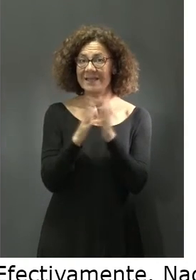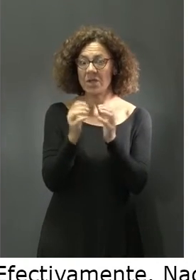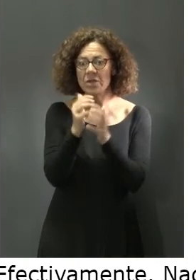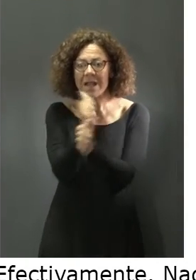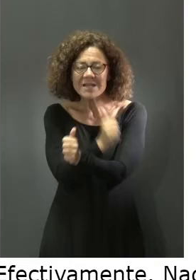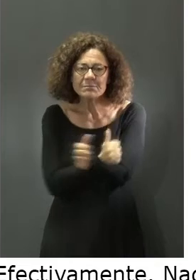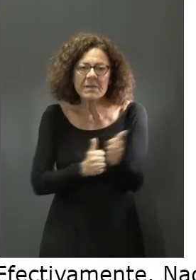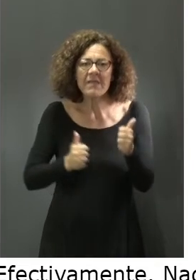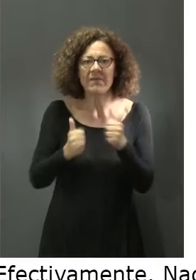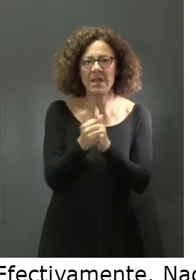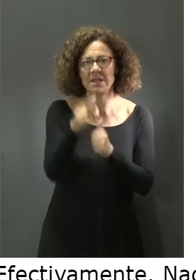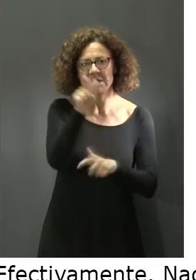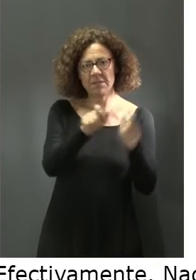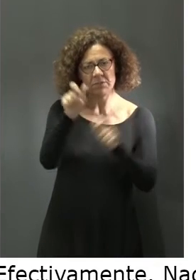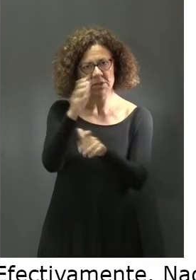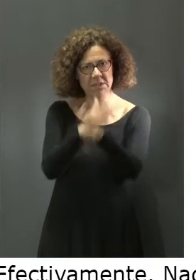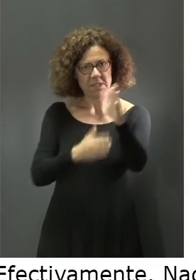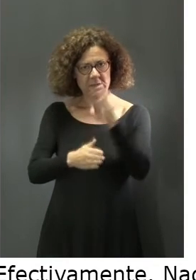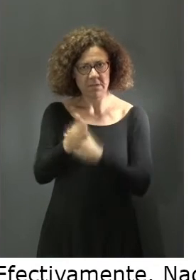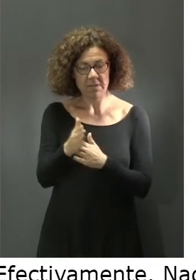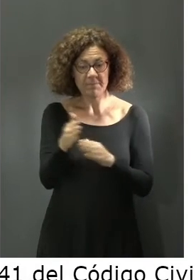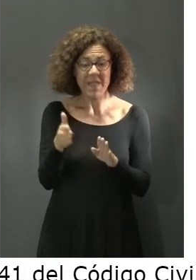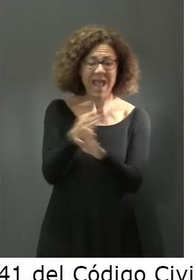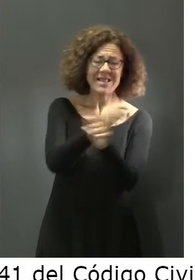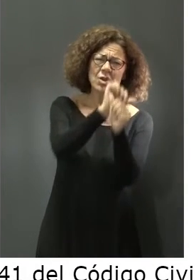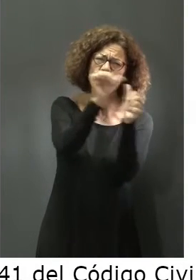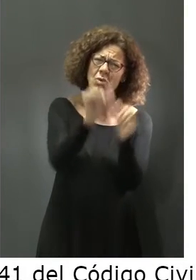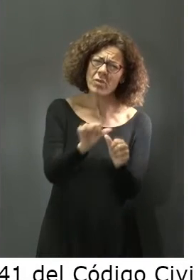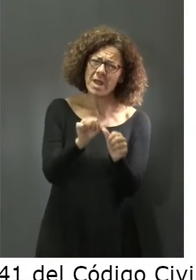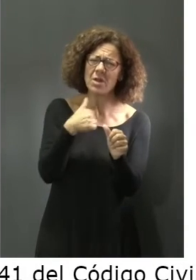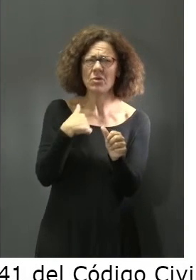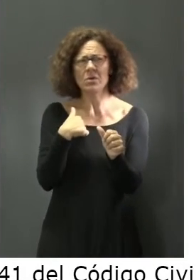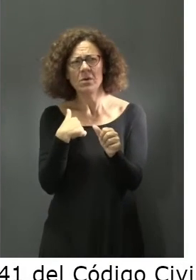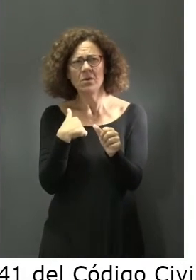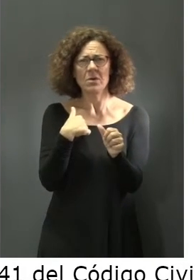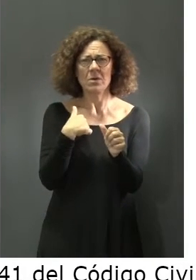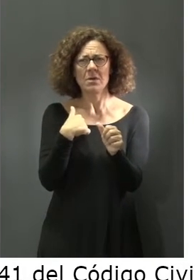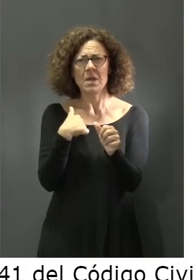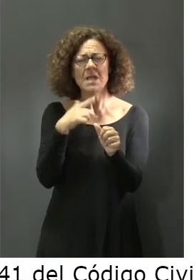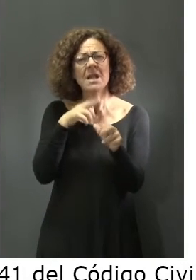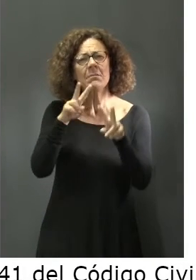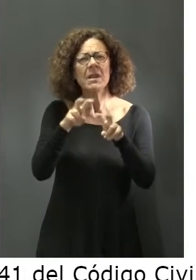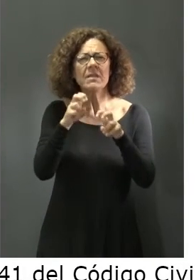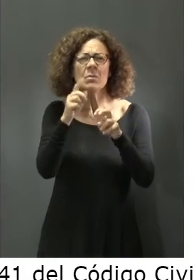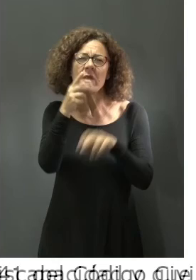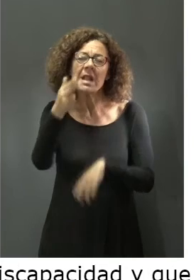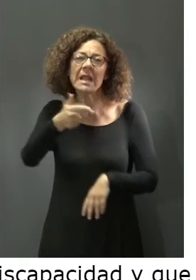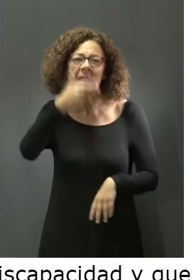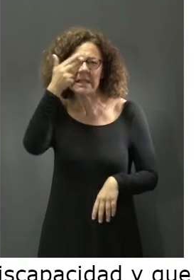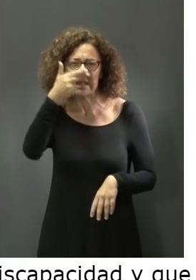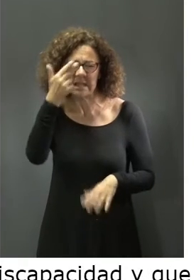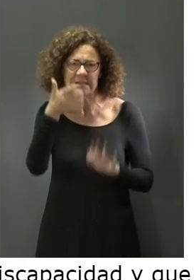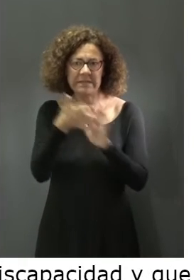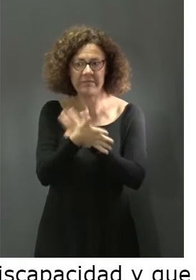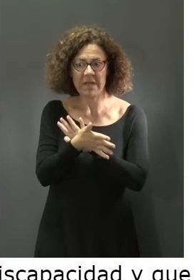de las personas con discapacidad. El anterior modelo estaba sustentado en el principio del interés, es decir,